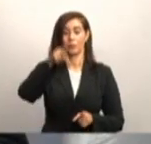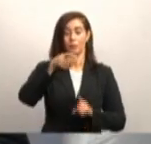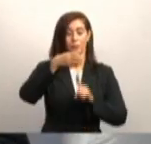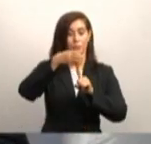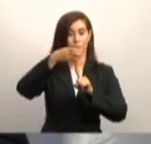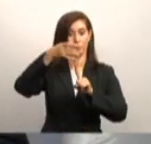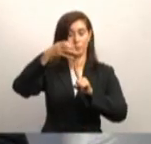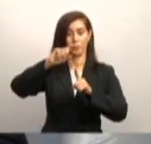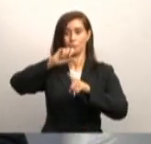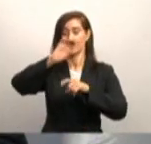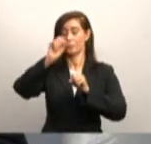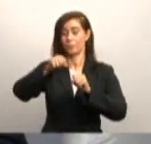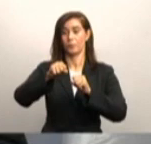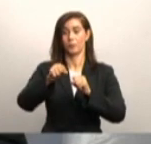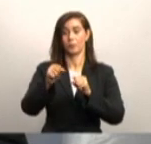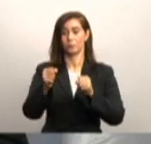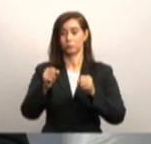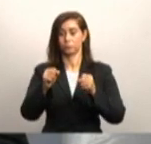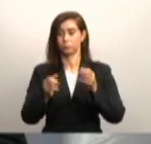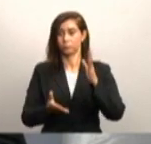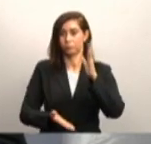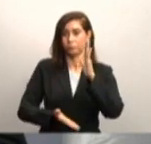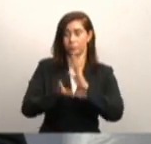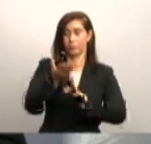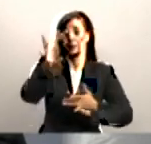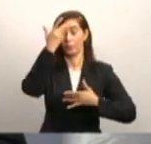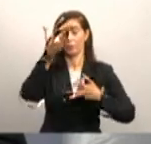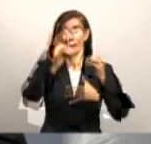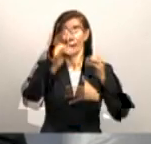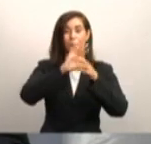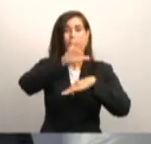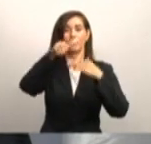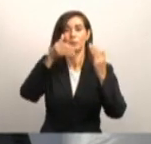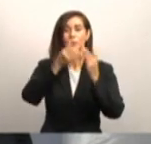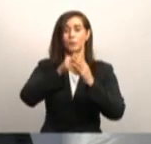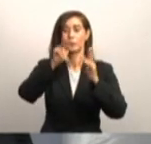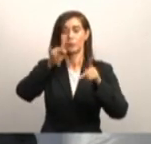a todos los pacientes de infecciones respiratorias agudas.